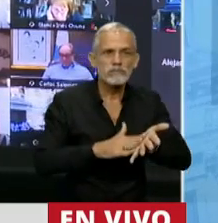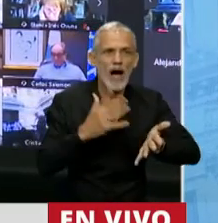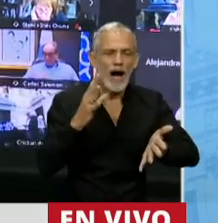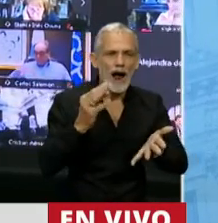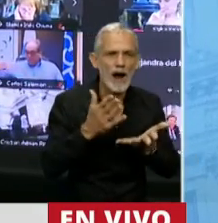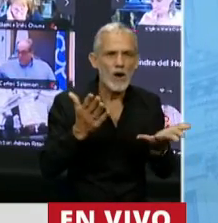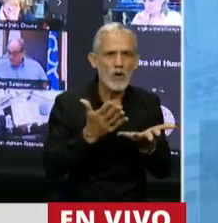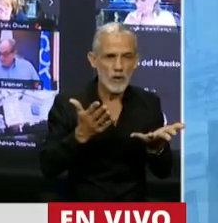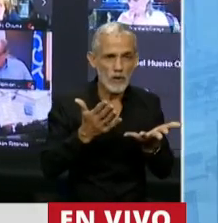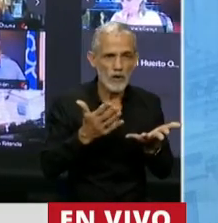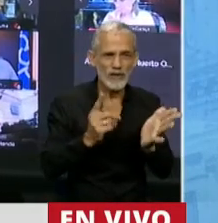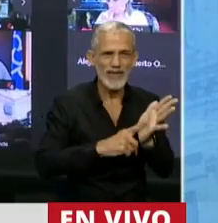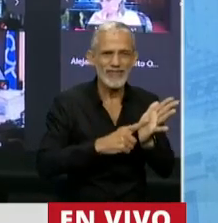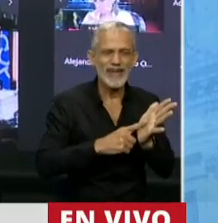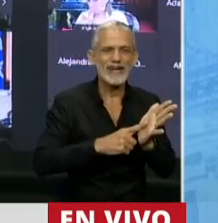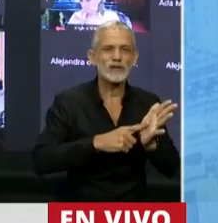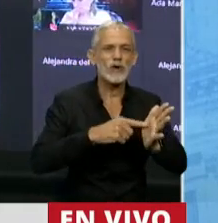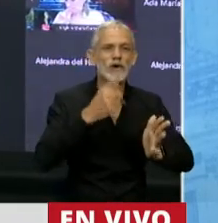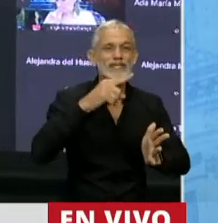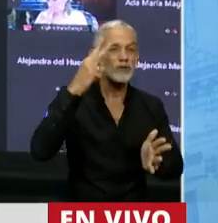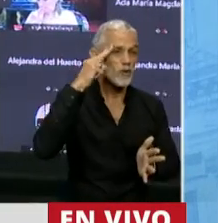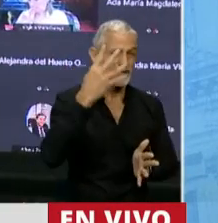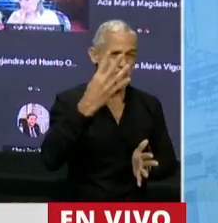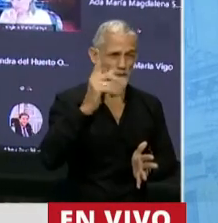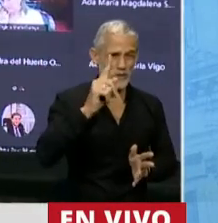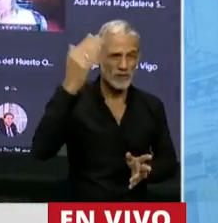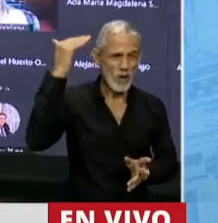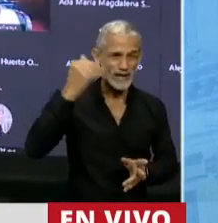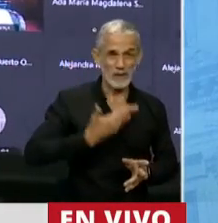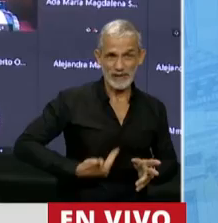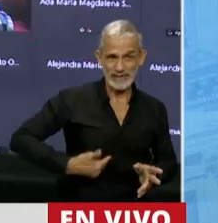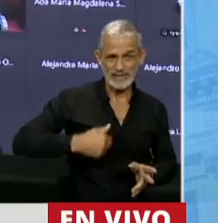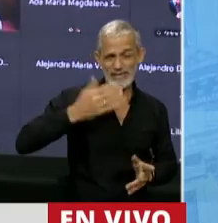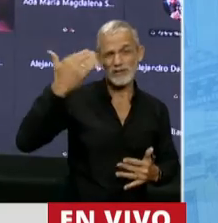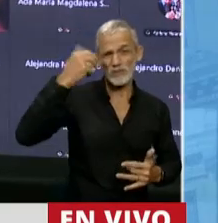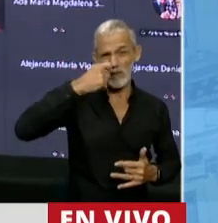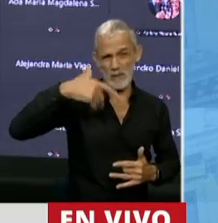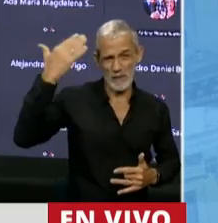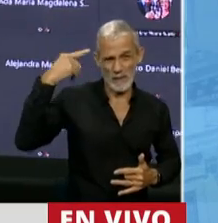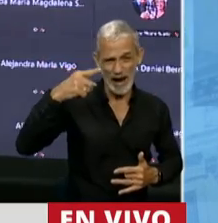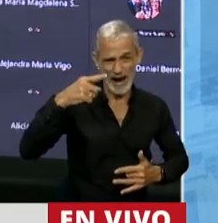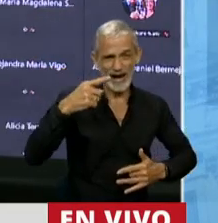como aquel decreto 194, donde el presidente de la Nación, digamos, en aquel momento donde